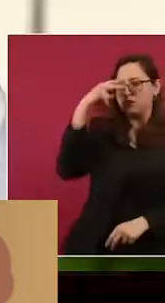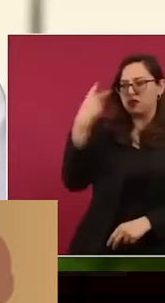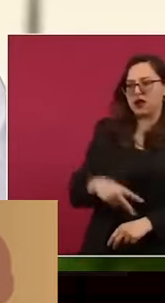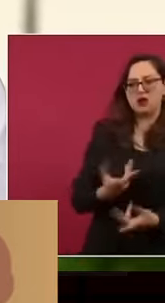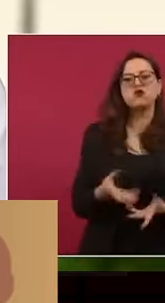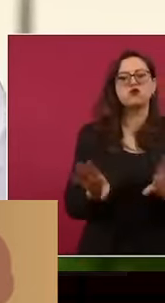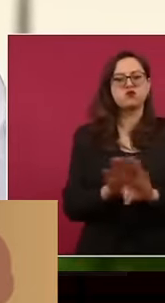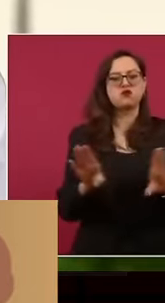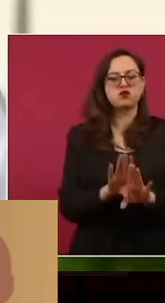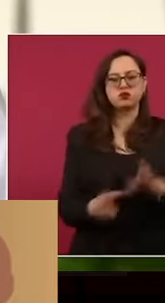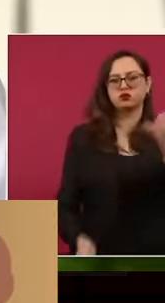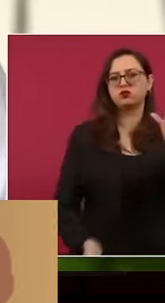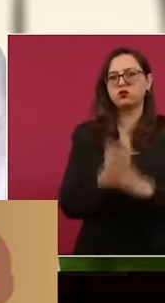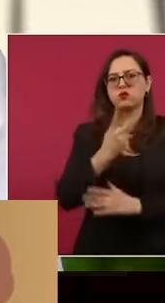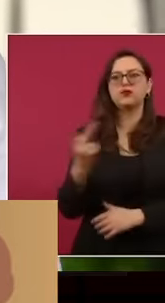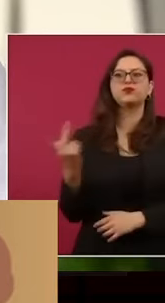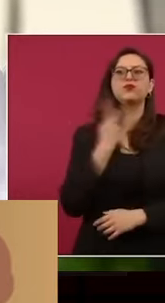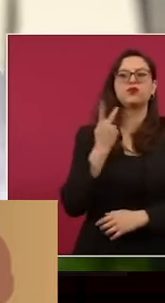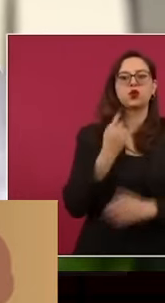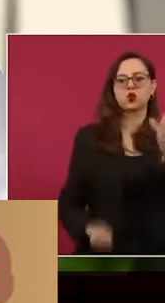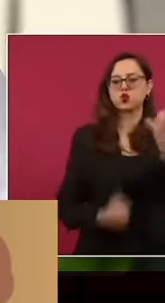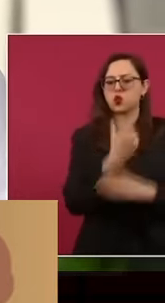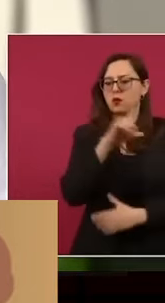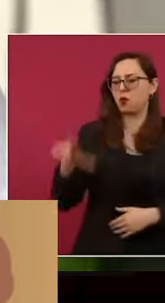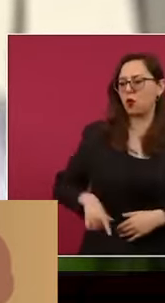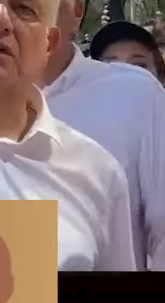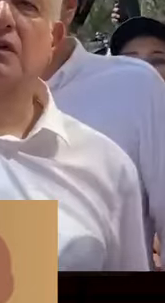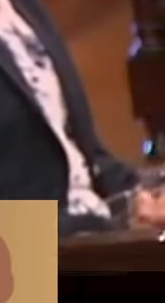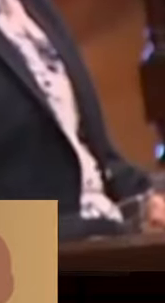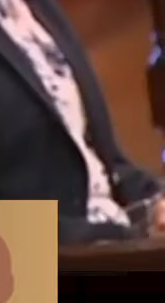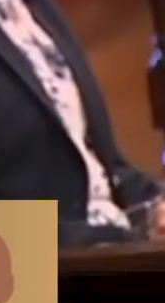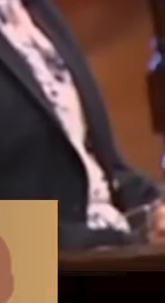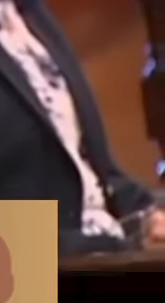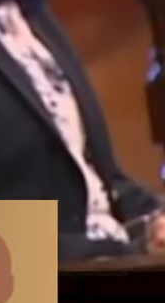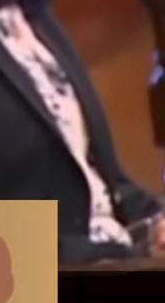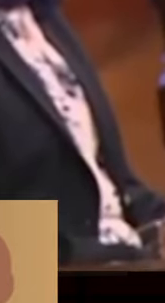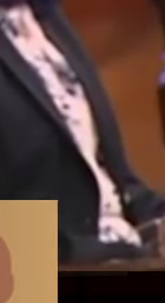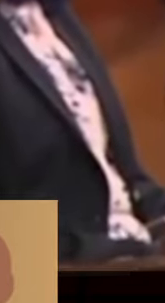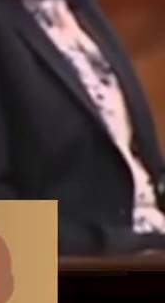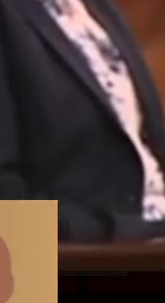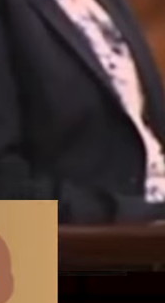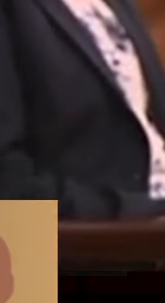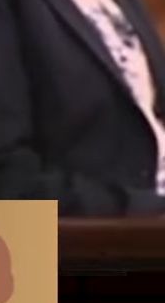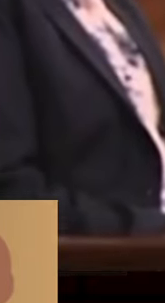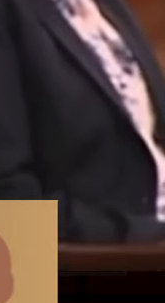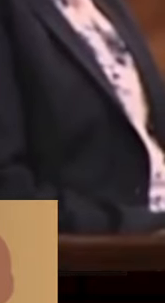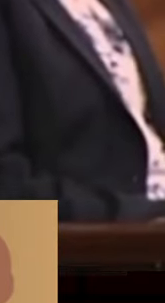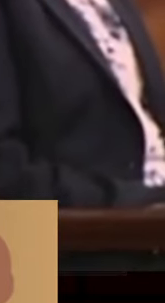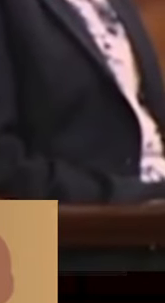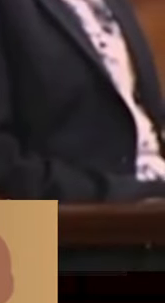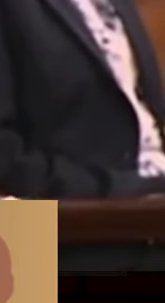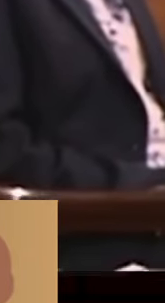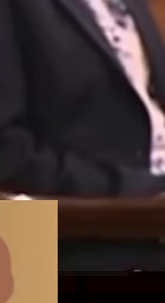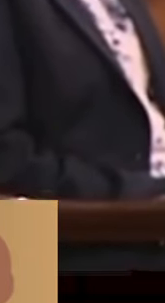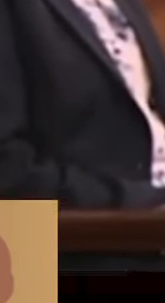le dedico todo un capítulo a este tema de mi libro, Nada por lo que pedir perdón, a esa reunión de los